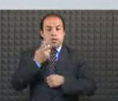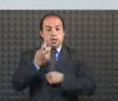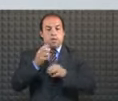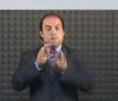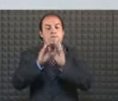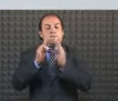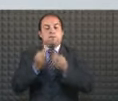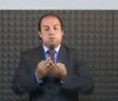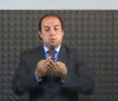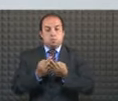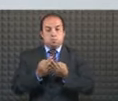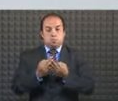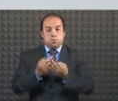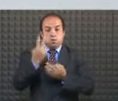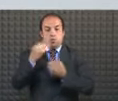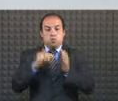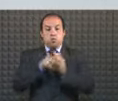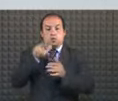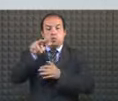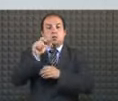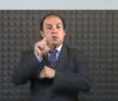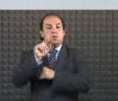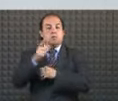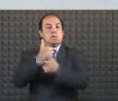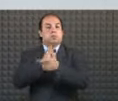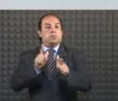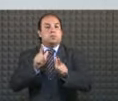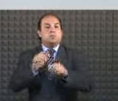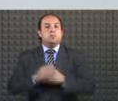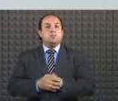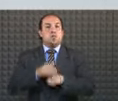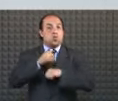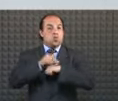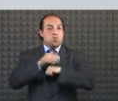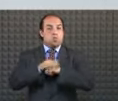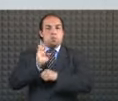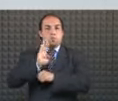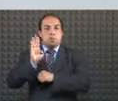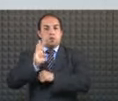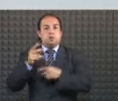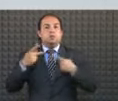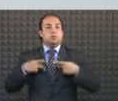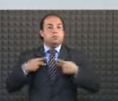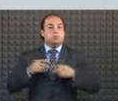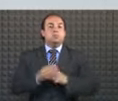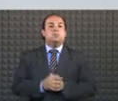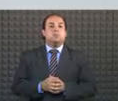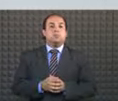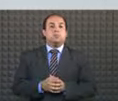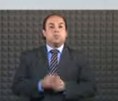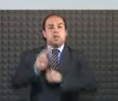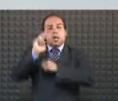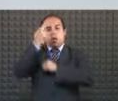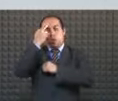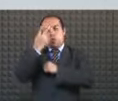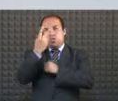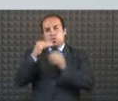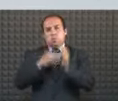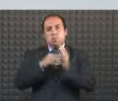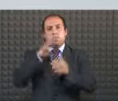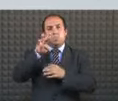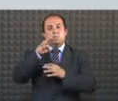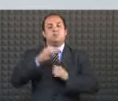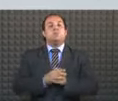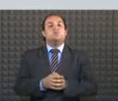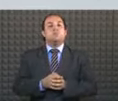condición, y en el 2019 también liberamos un número similar de personas. Si ustedes recuerdan, en el